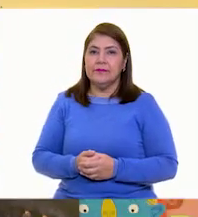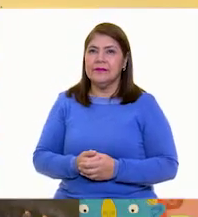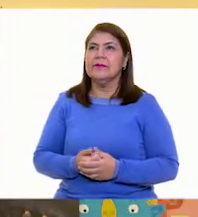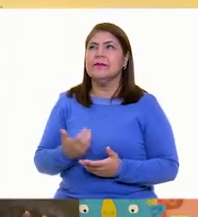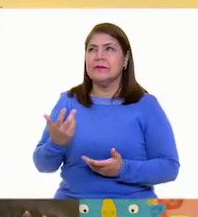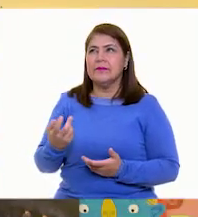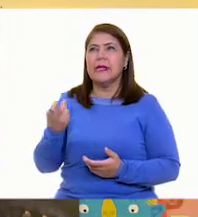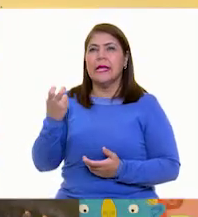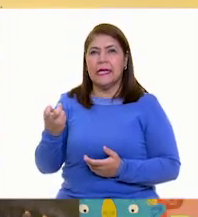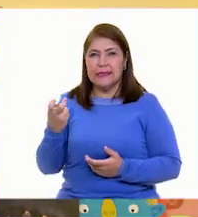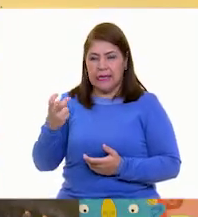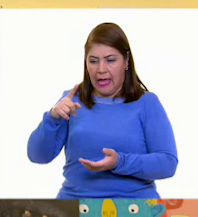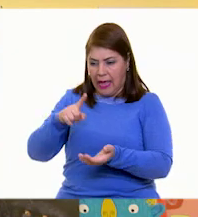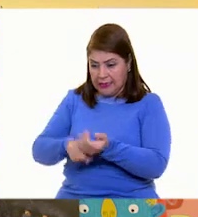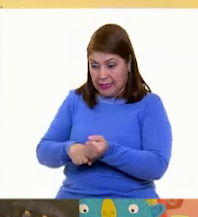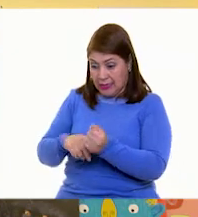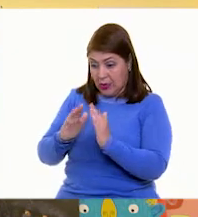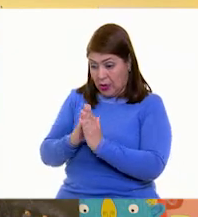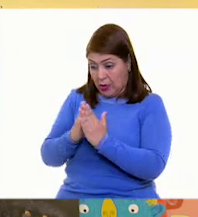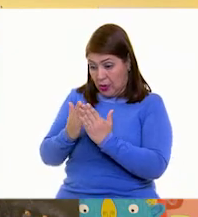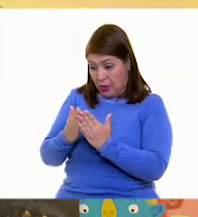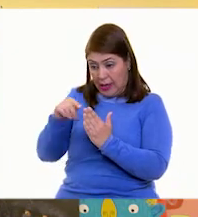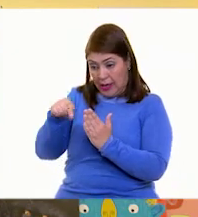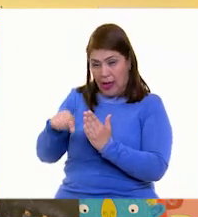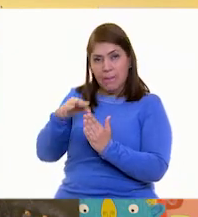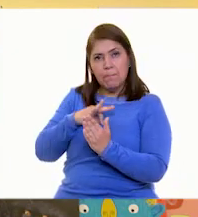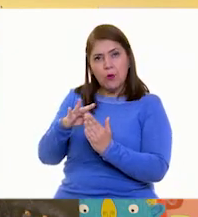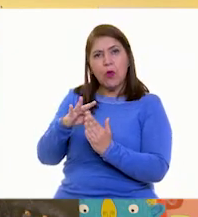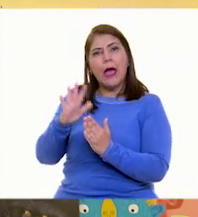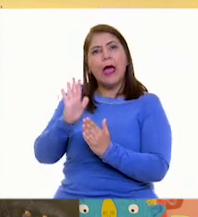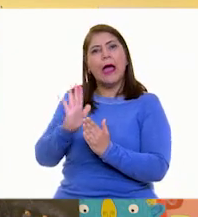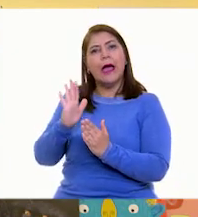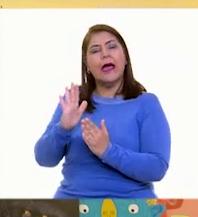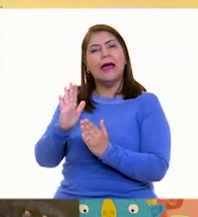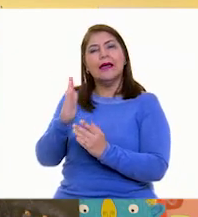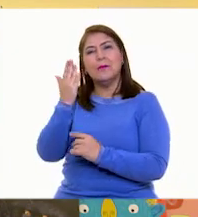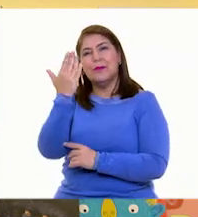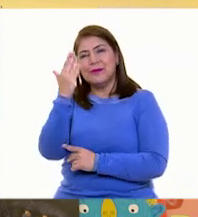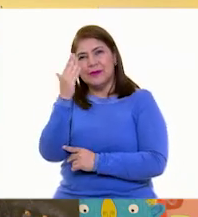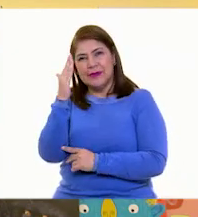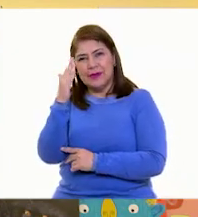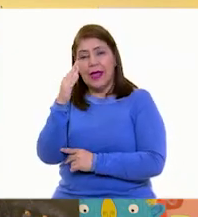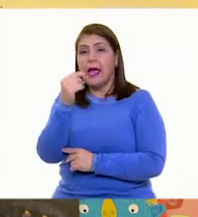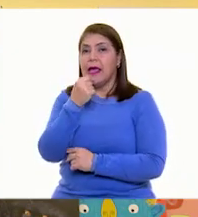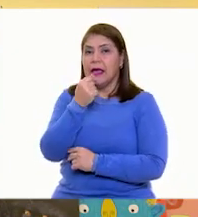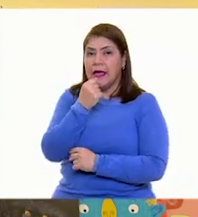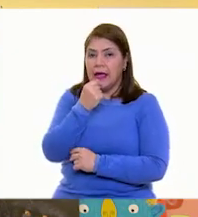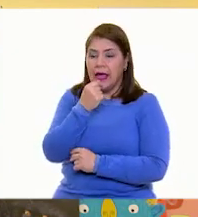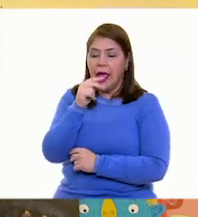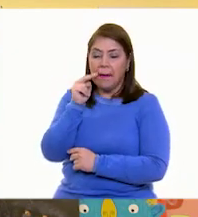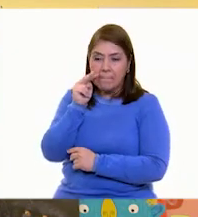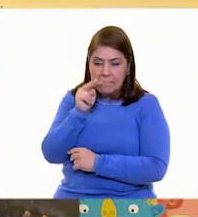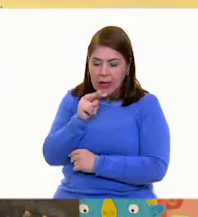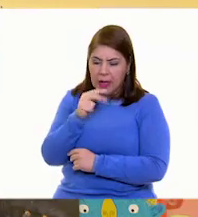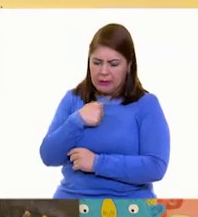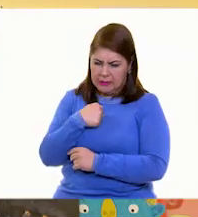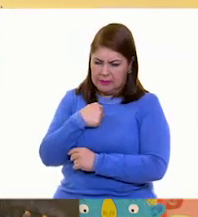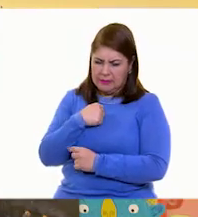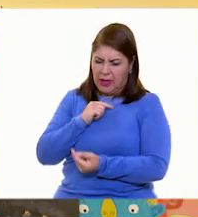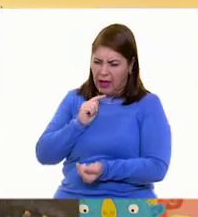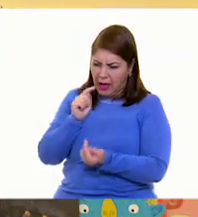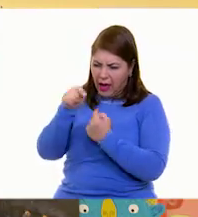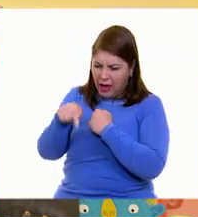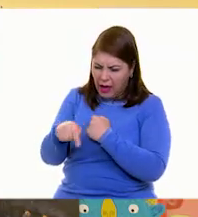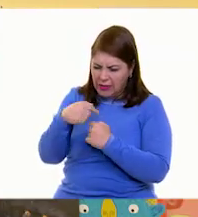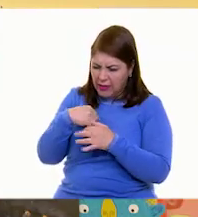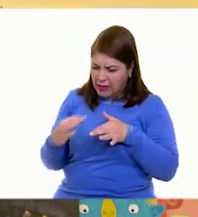que encuentran en los libros pueden ser un espejo donde las niñas y los niños necesitan ver reflejadas situaciones de su